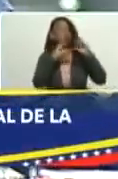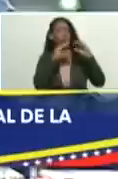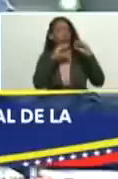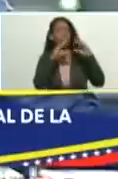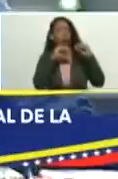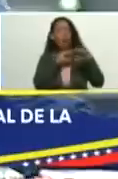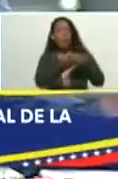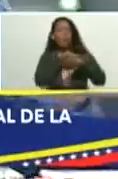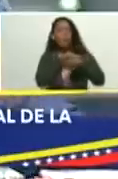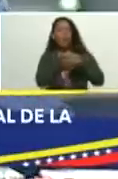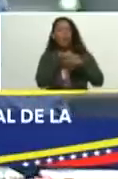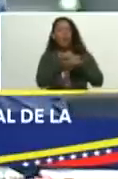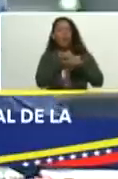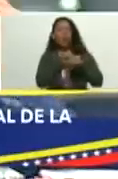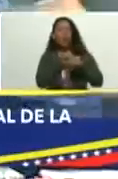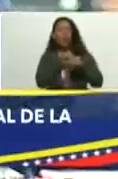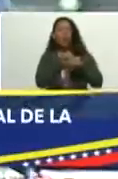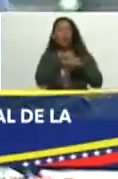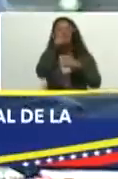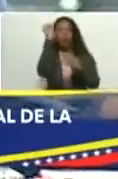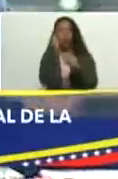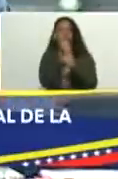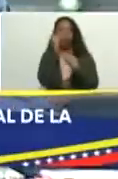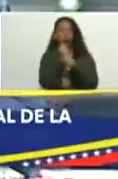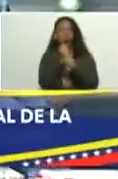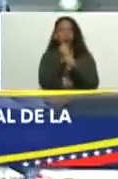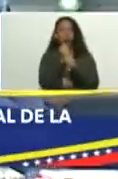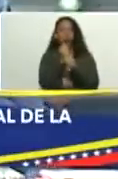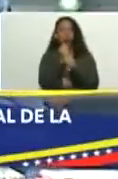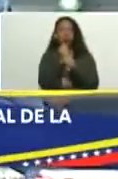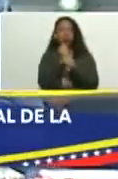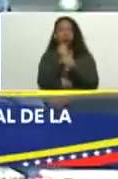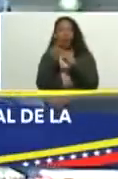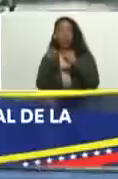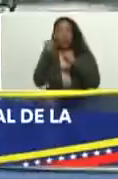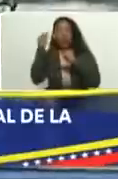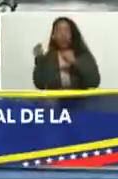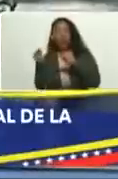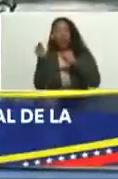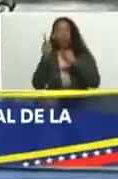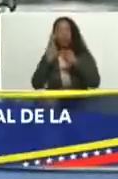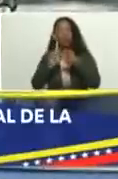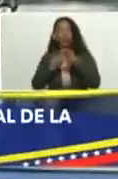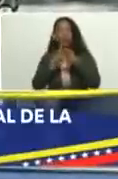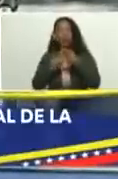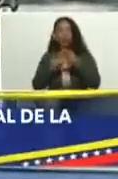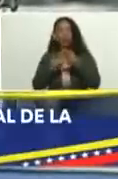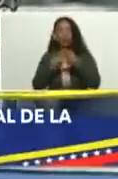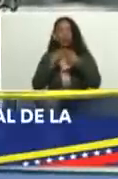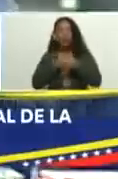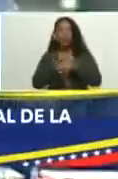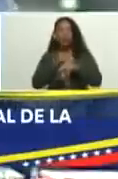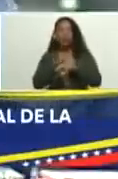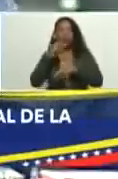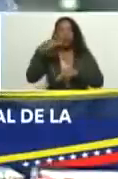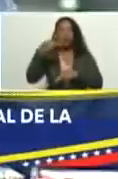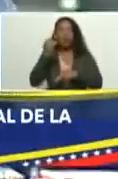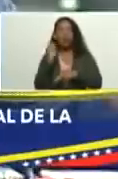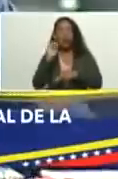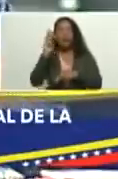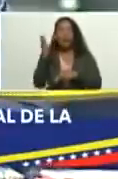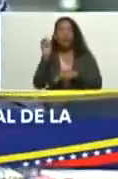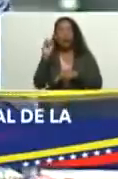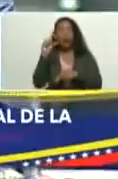el ministro Torrealba, ministro del Trabajo, compañero Francisco Torrealba, con el ministro Hipólito Abreu, ministro